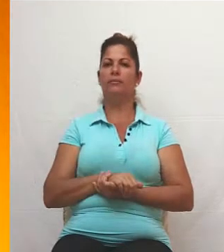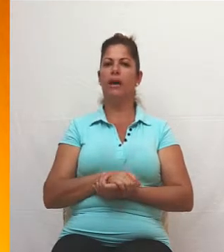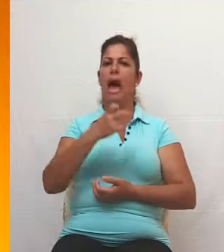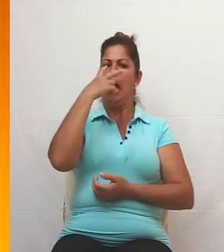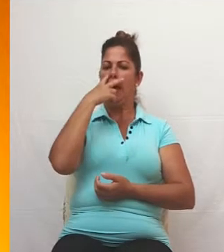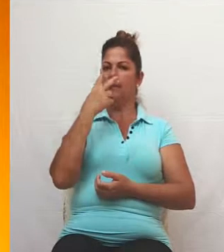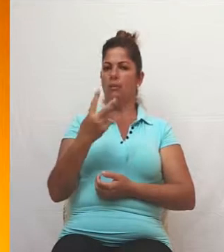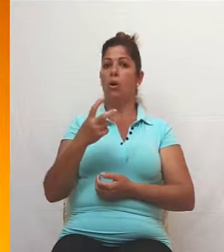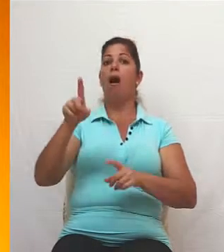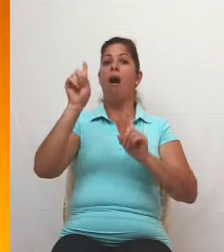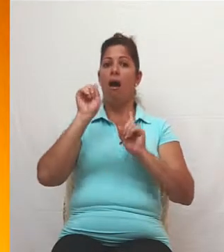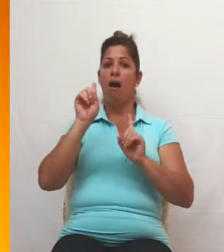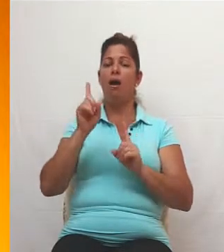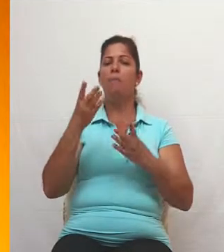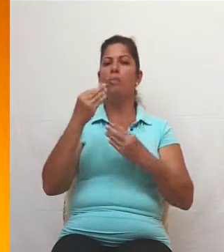práctica